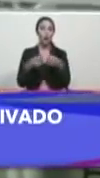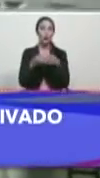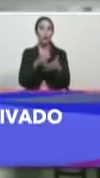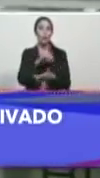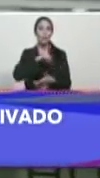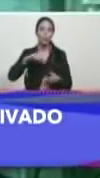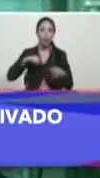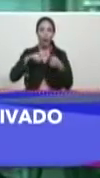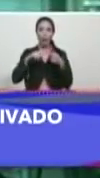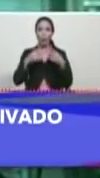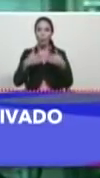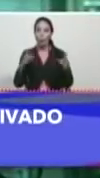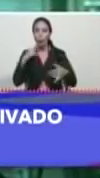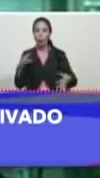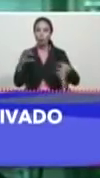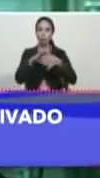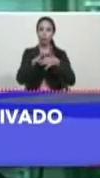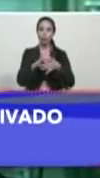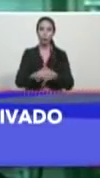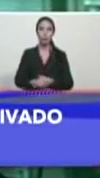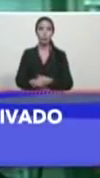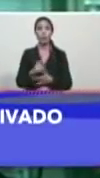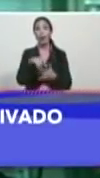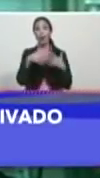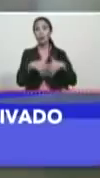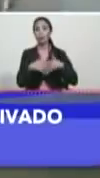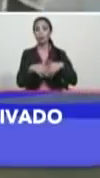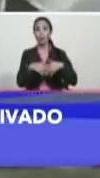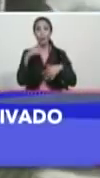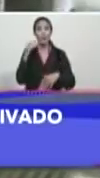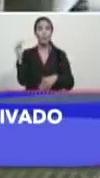Hoy, en esta empresa, una de las más grandes de la industria de